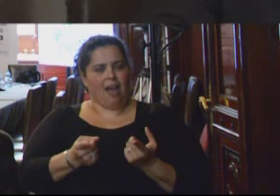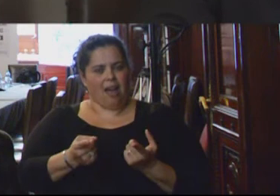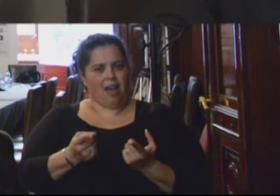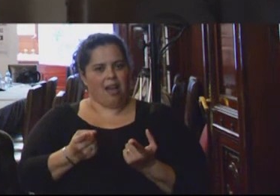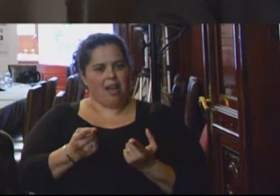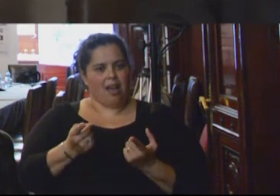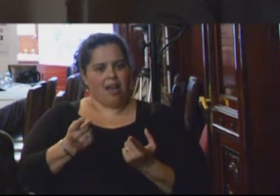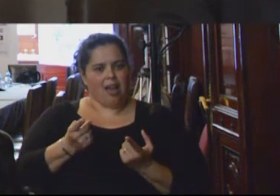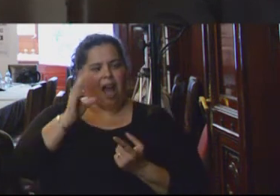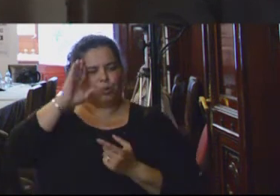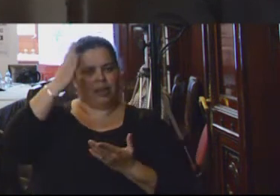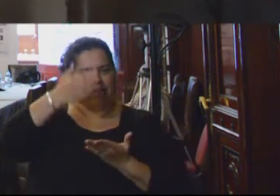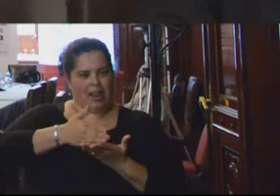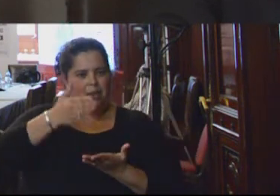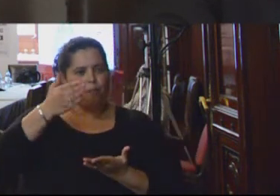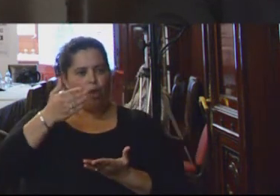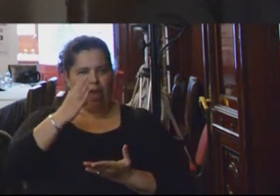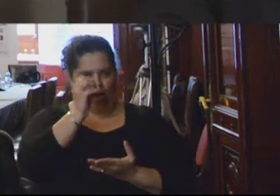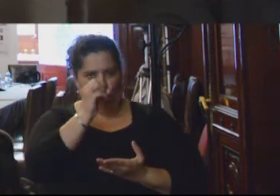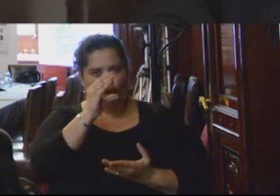se muestra intacta,